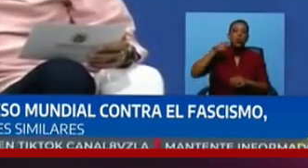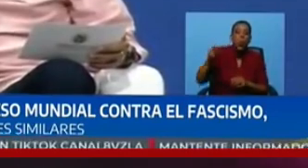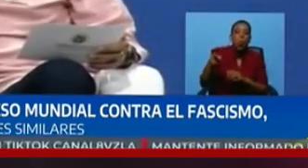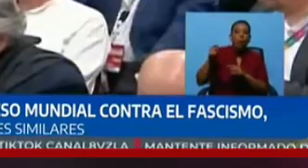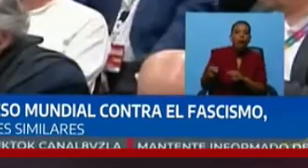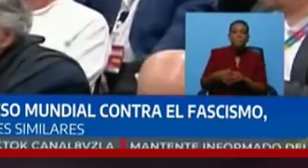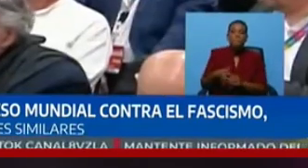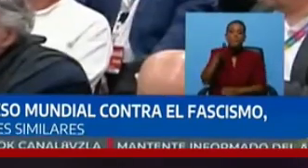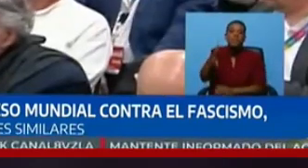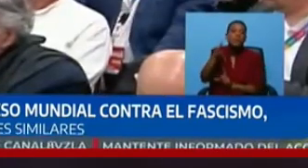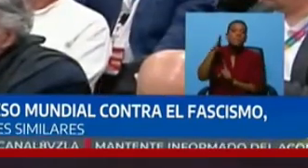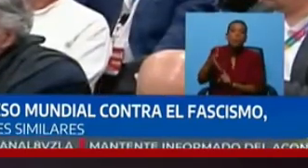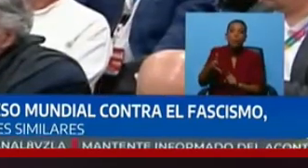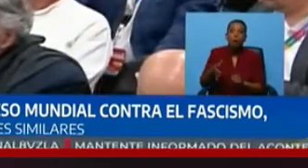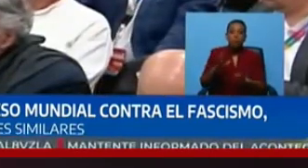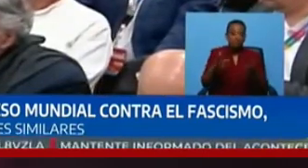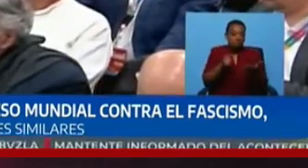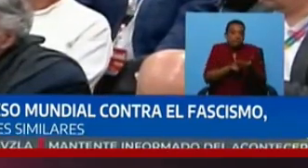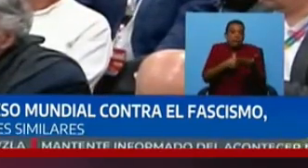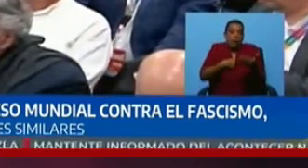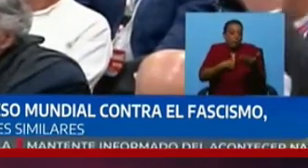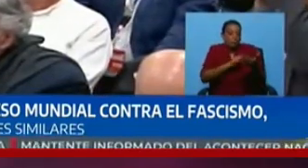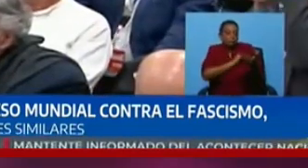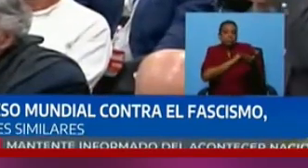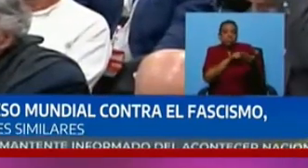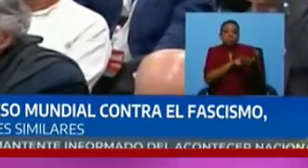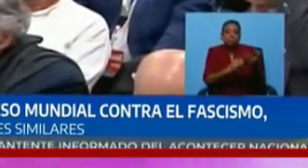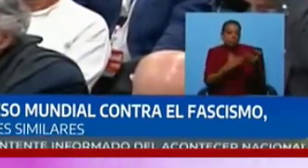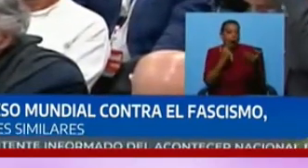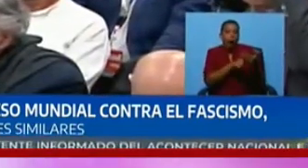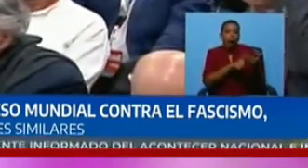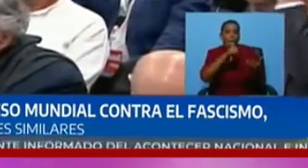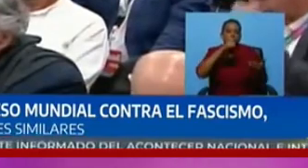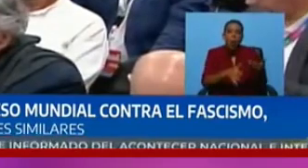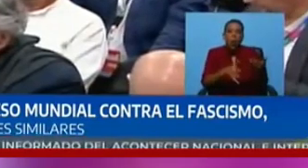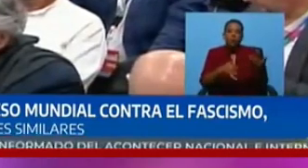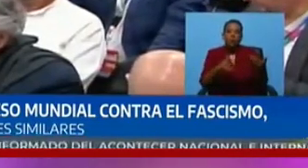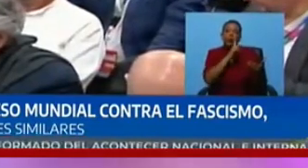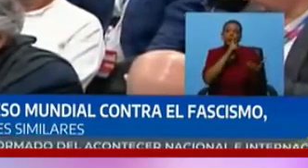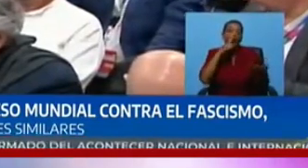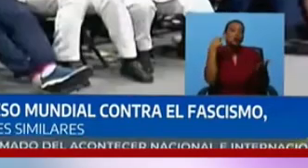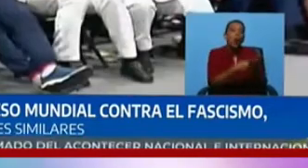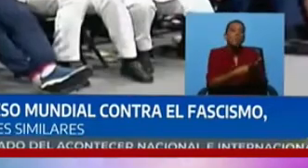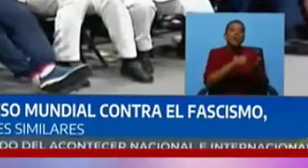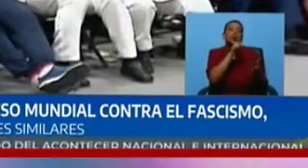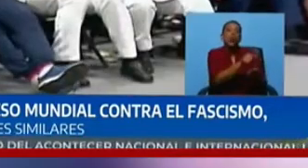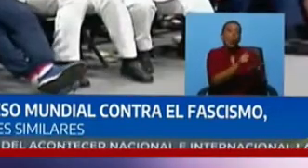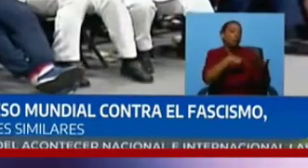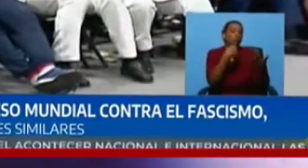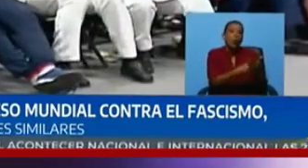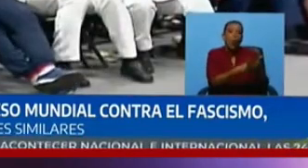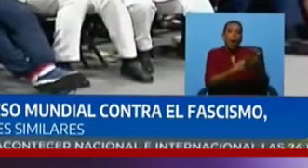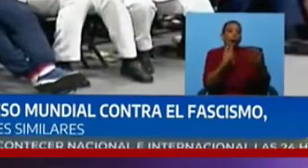verdaderos luchadores en defensa de la verdad y contra el fascismo, contra el imperialismo. ¿Tú crees